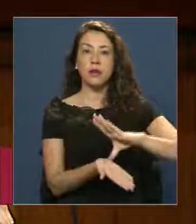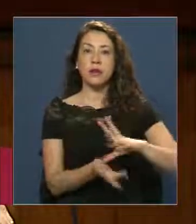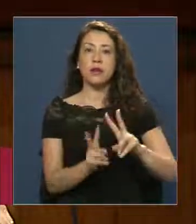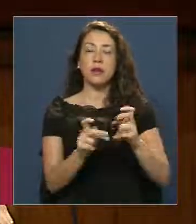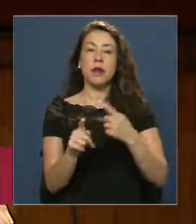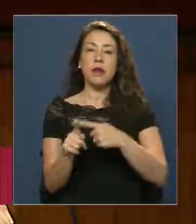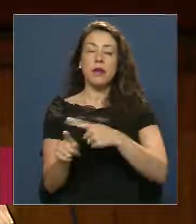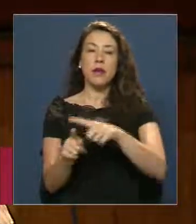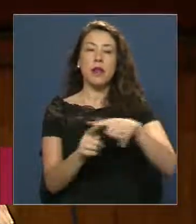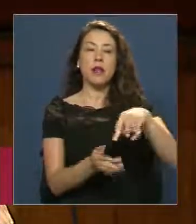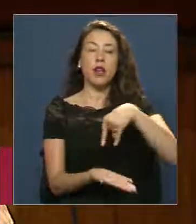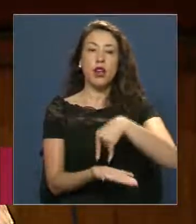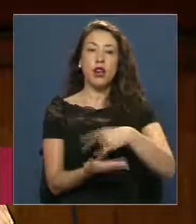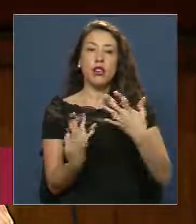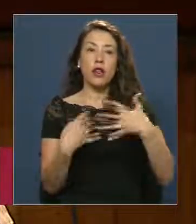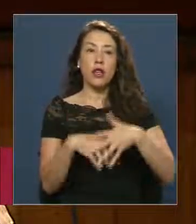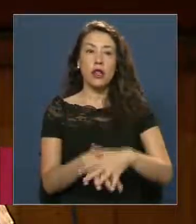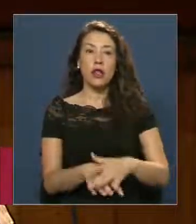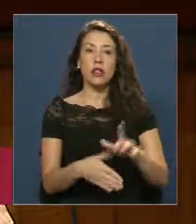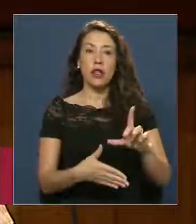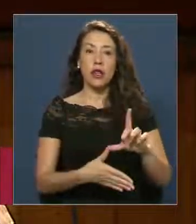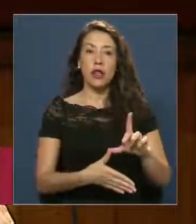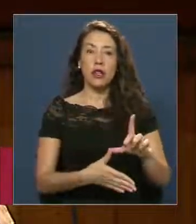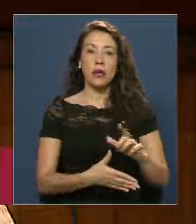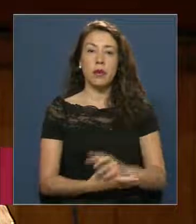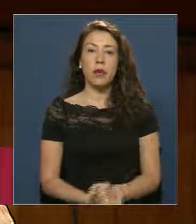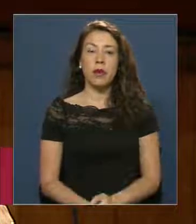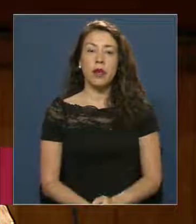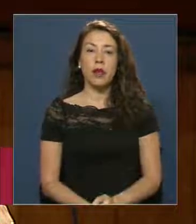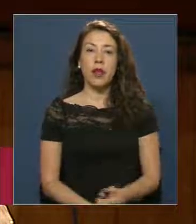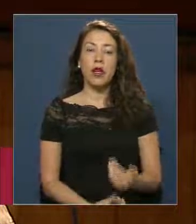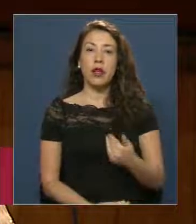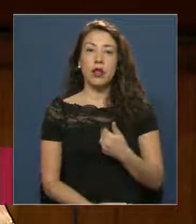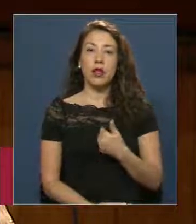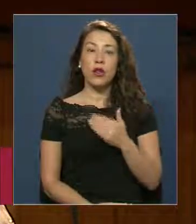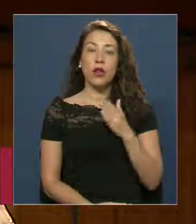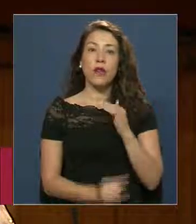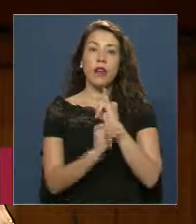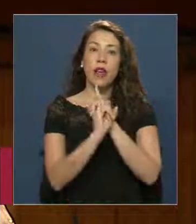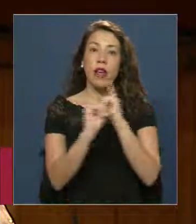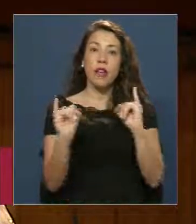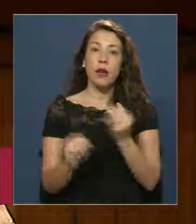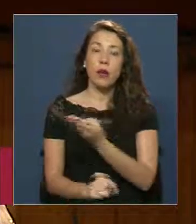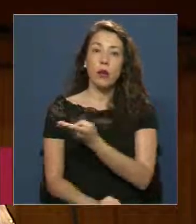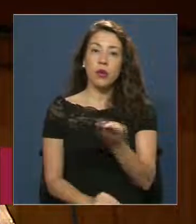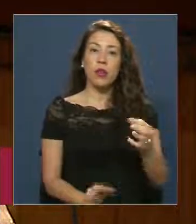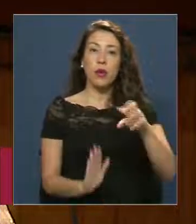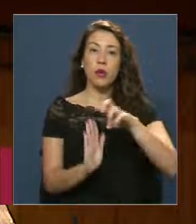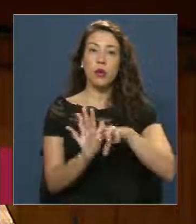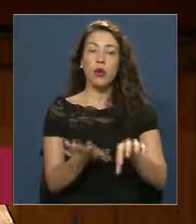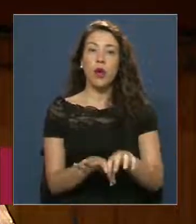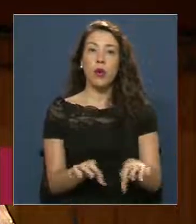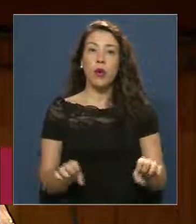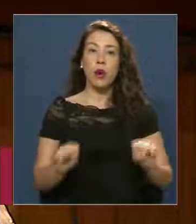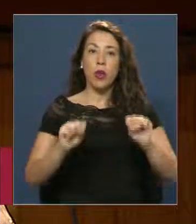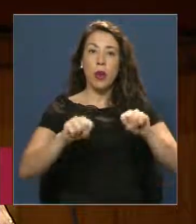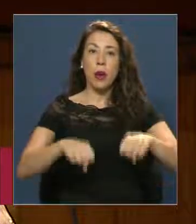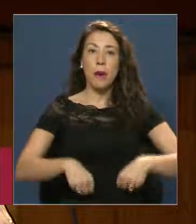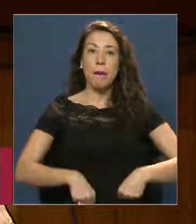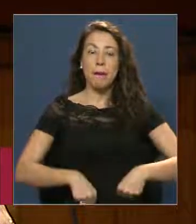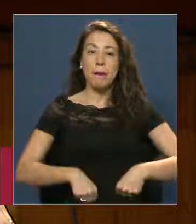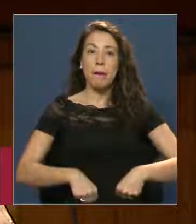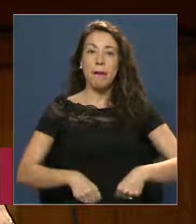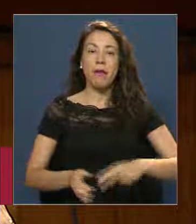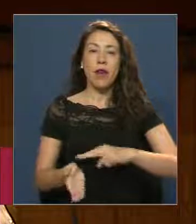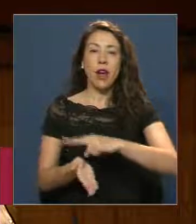Asuntos Interparlamentarios e Integración Latinoamericana, me ha correspondido informar ante ustedes el proyecto de acuerdo que aprueba